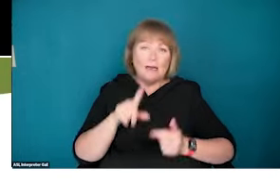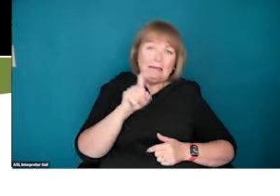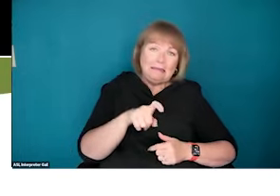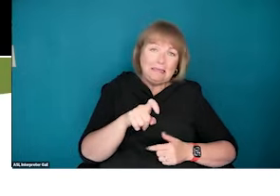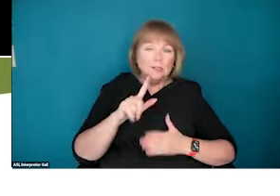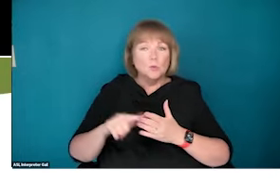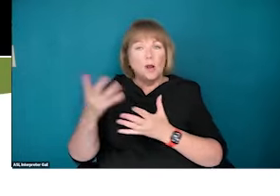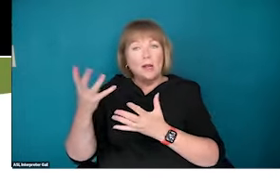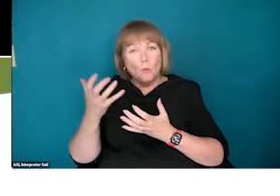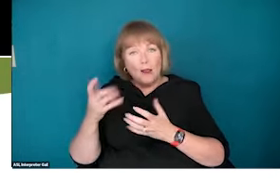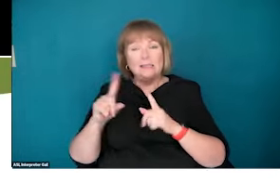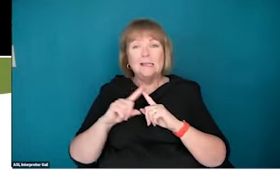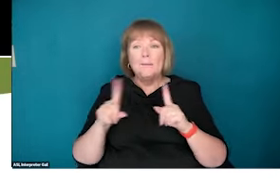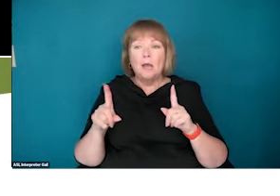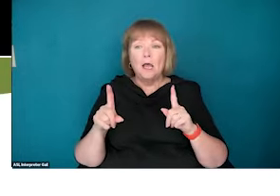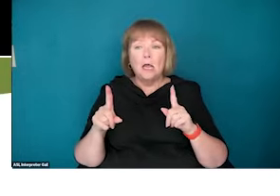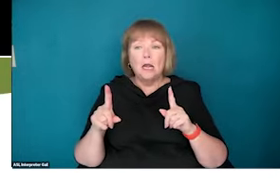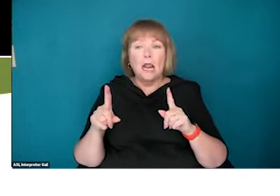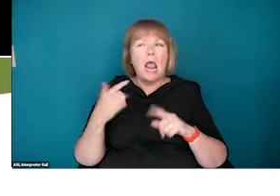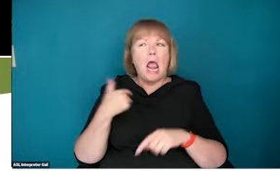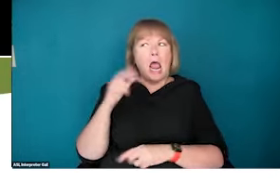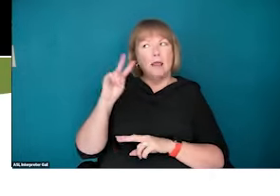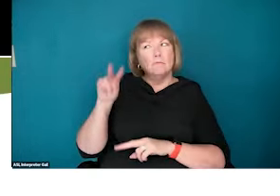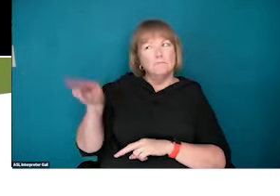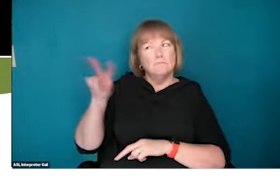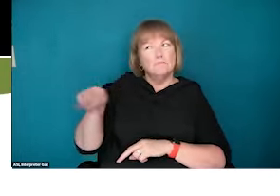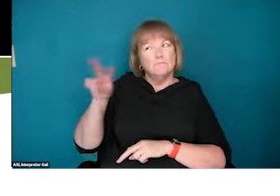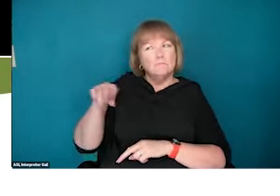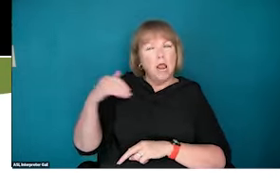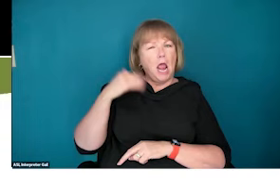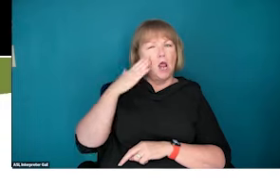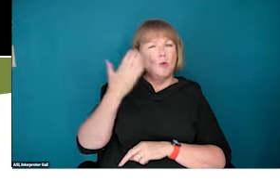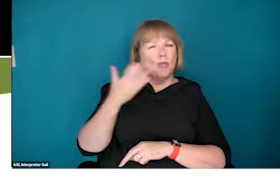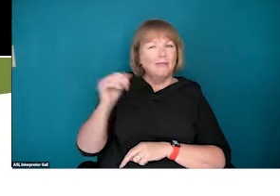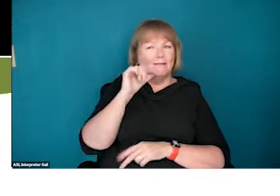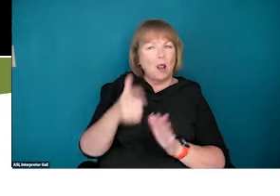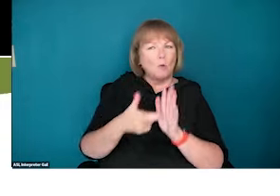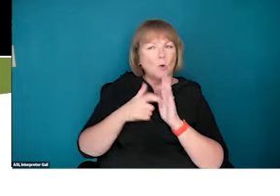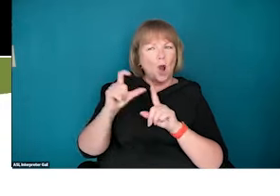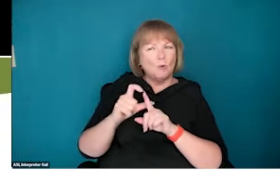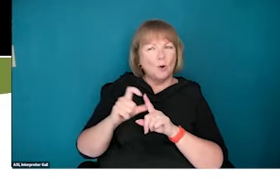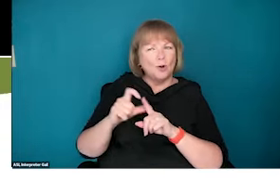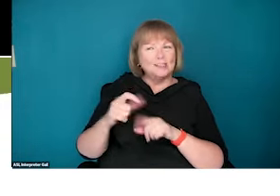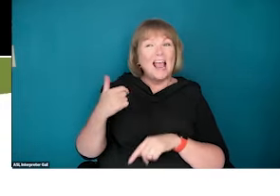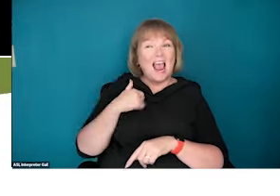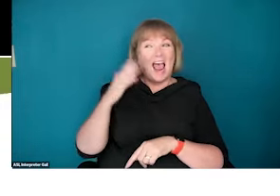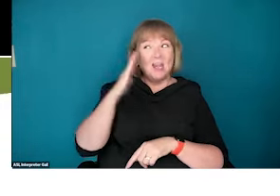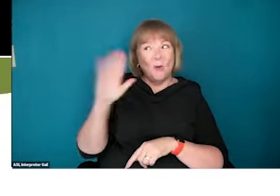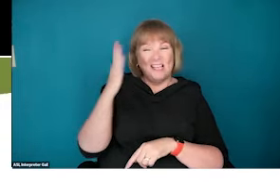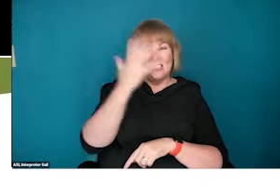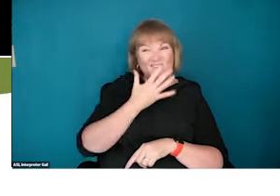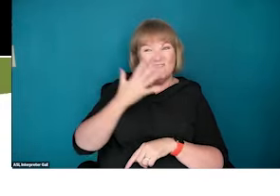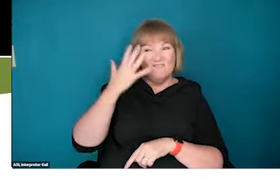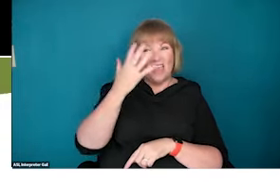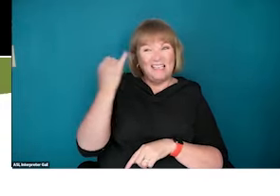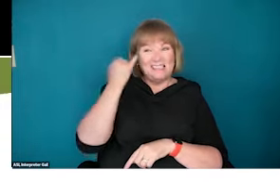es un poquito más difícil cuando la persona a la cual nosotros estamos tratando de apoyar no es verbal, pero hay formas